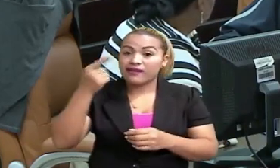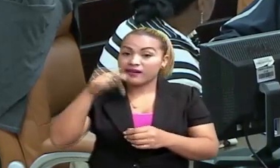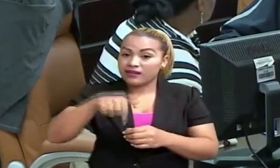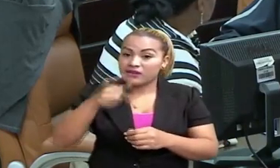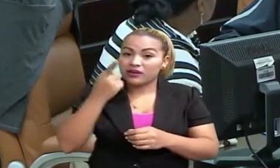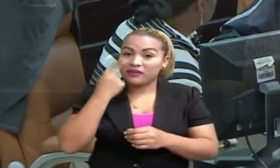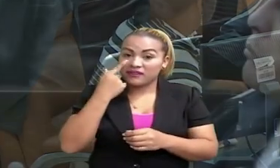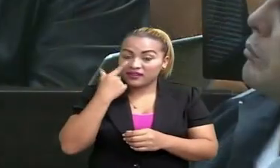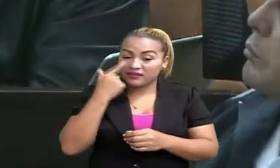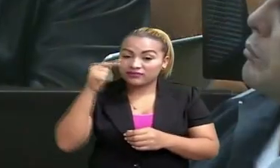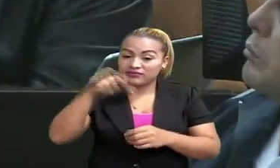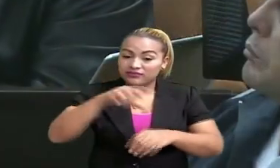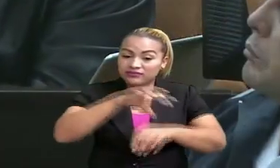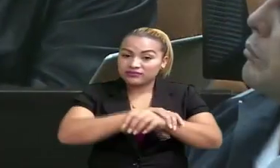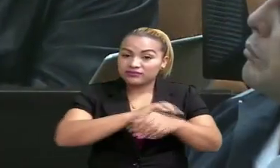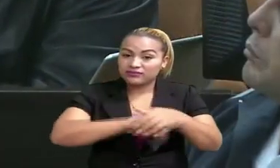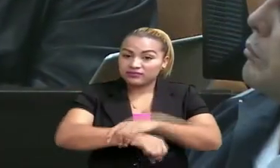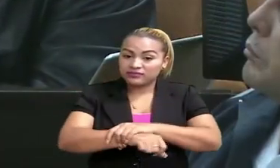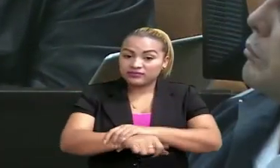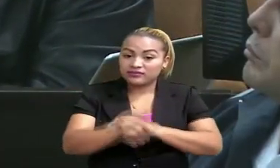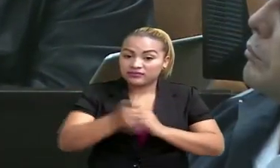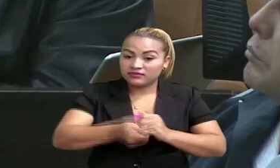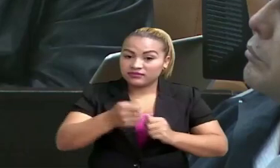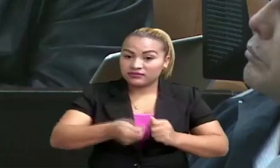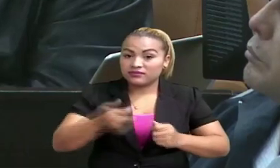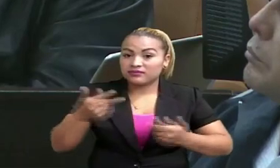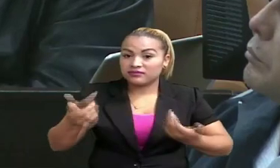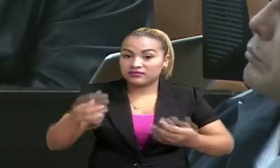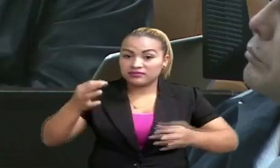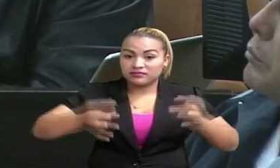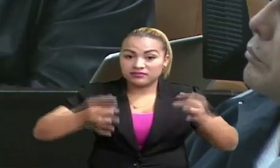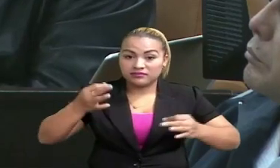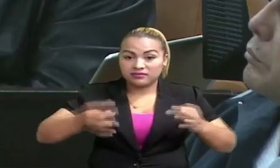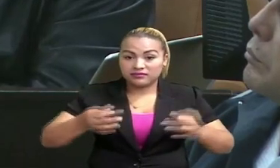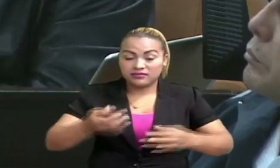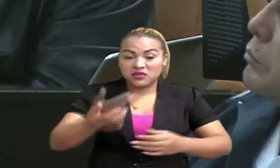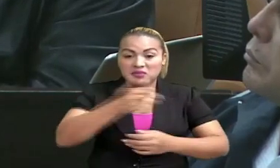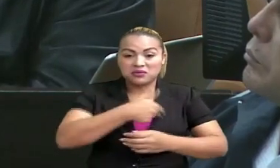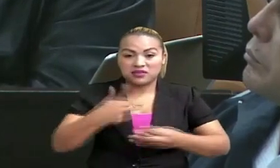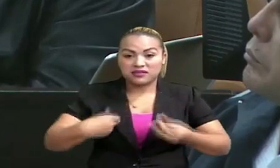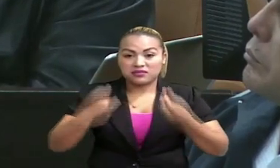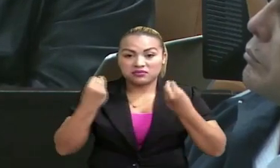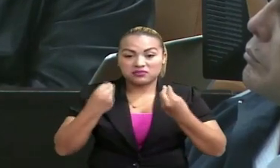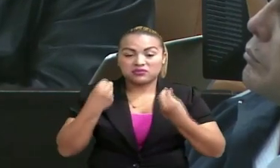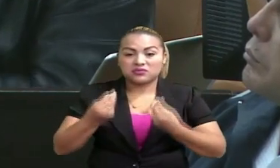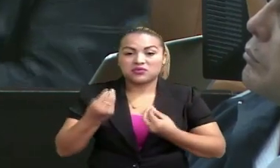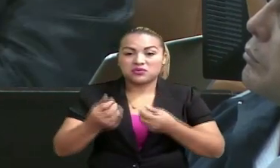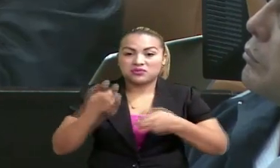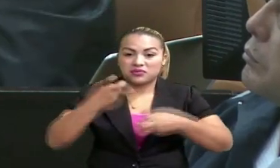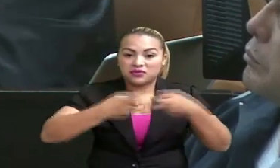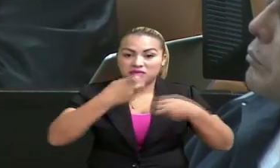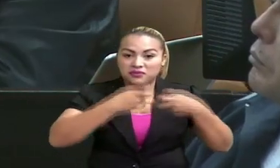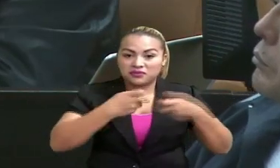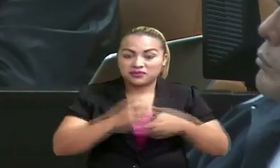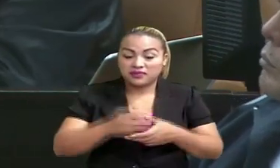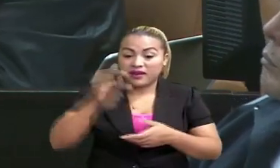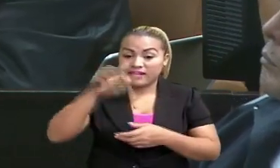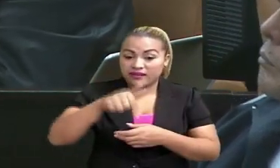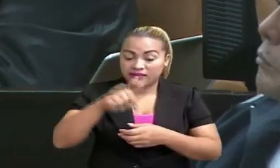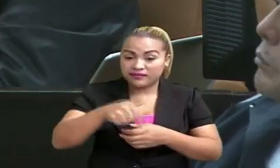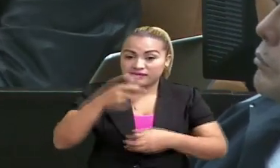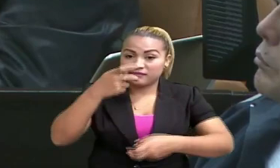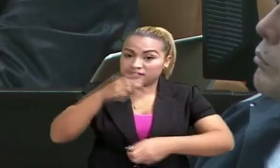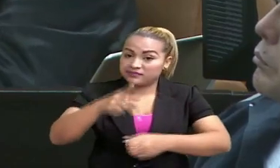son, como criminales, los que hicieron semejante barbaridad. En este caso